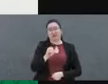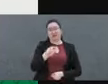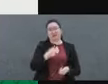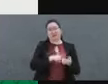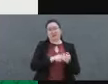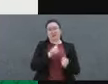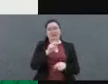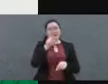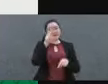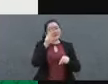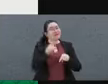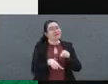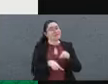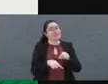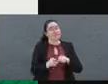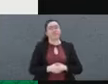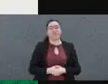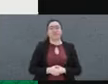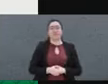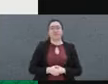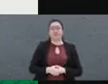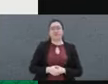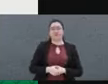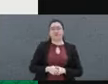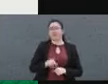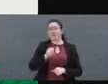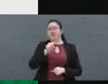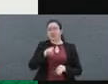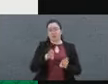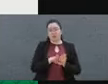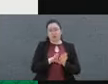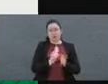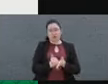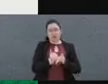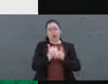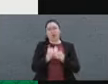agua. Mediante un intercambio iónico,